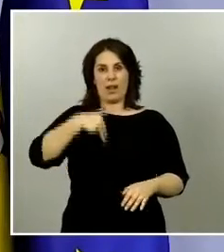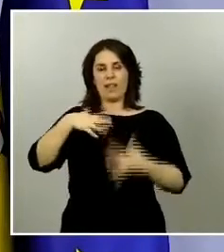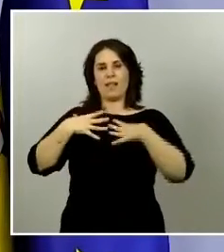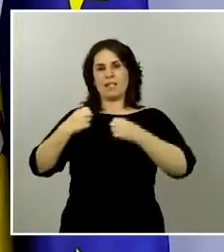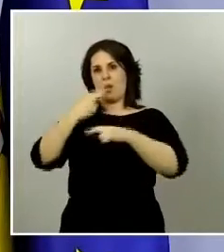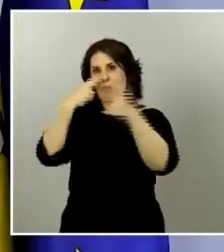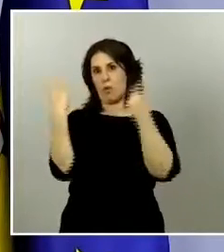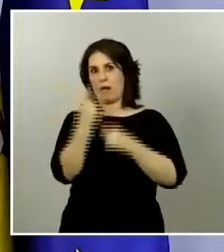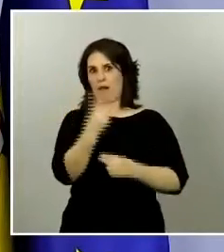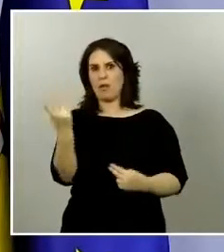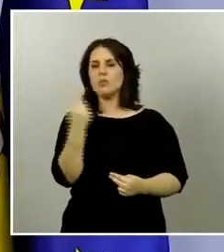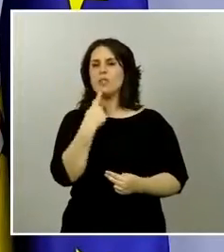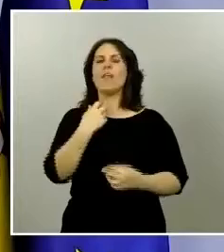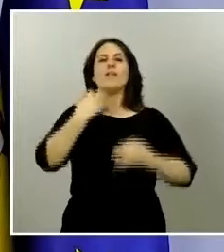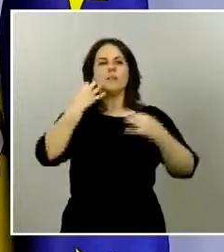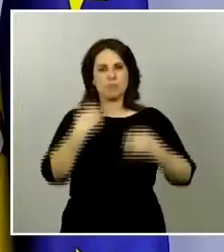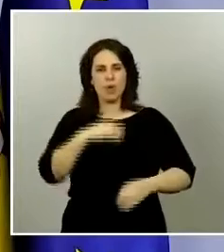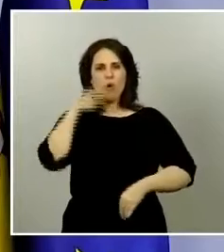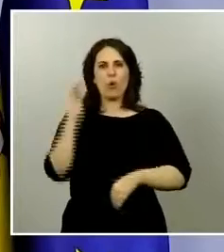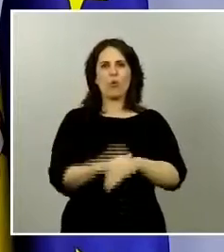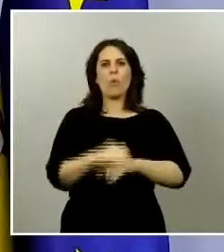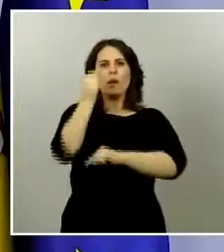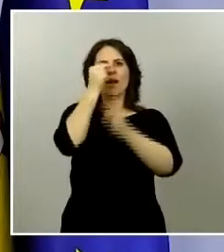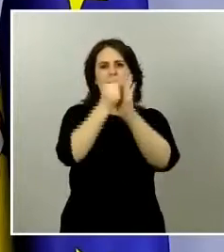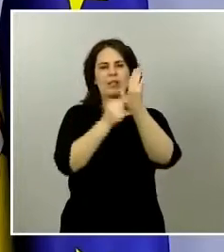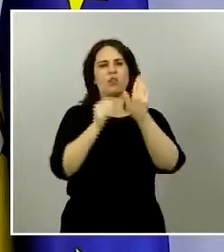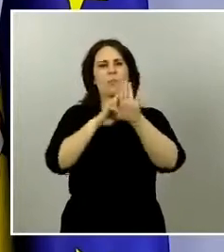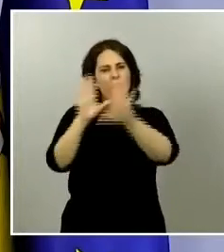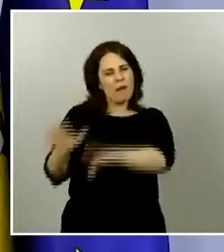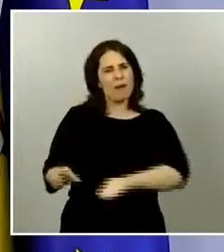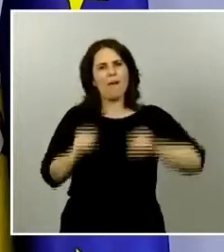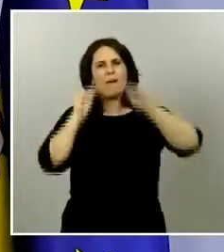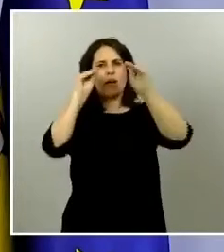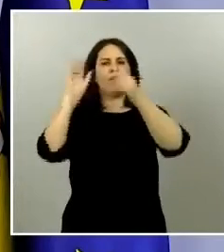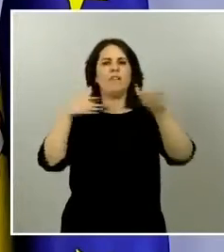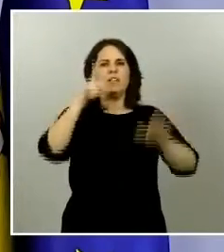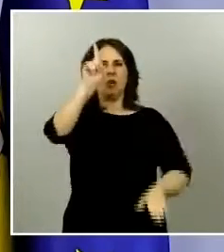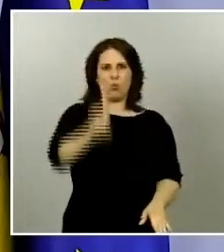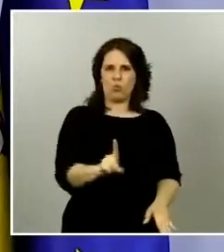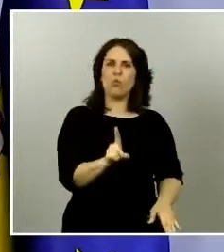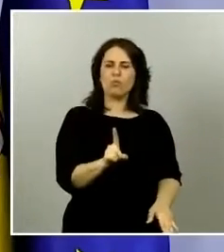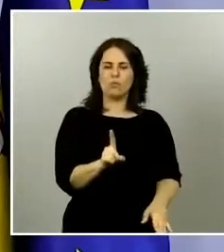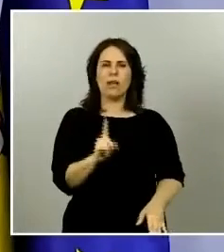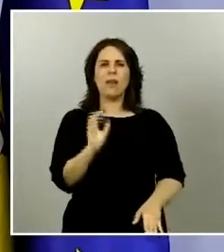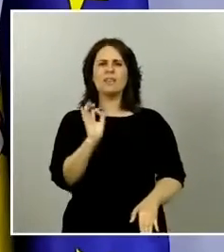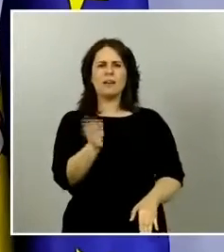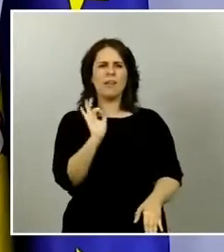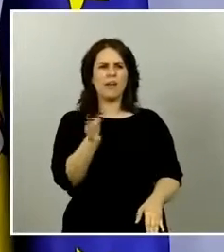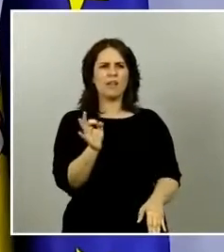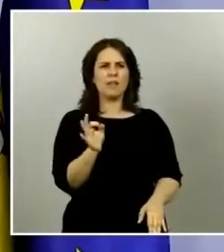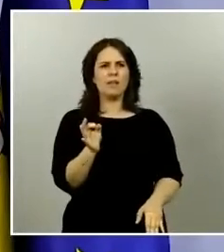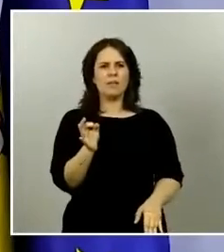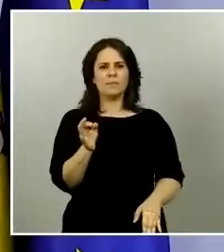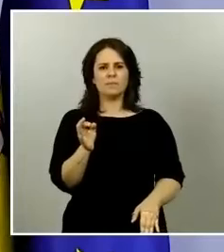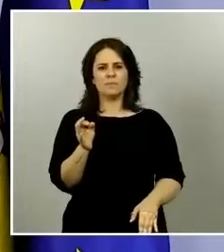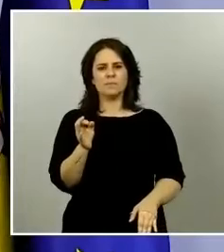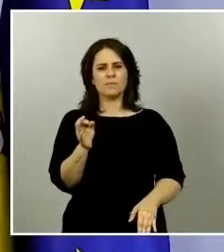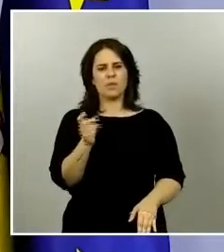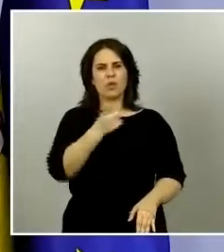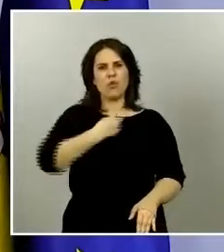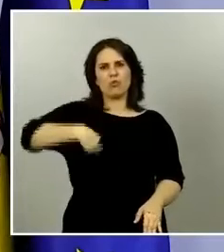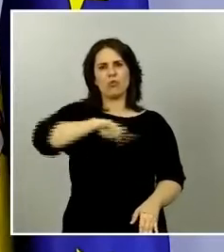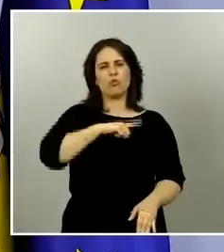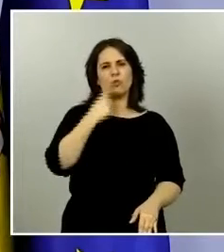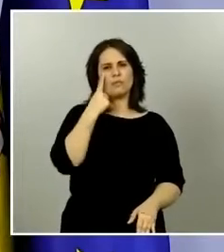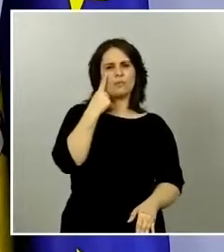técnicos del CAES y de la Dirección General de Salud Pública, se cumplen los requisitos para poder progresar de fase en todos los extremos.